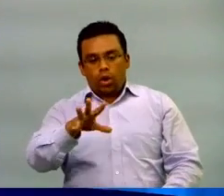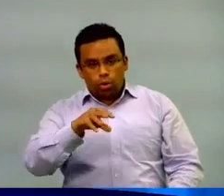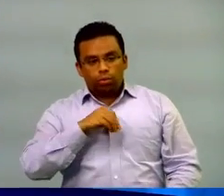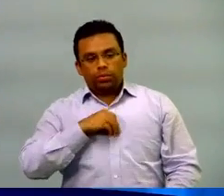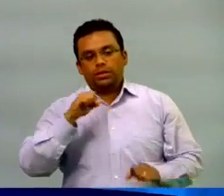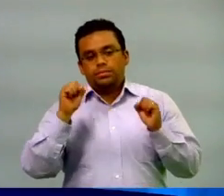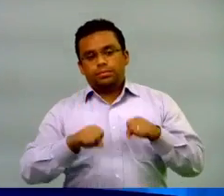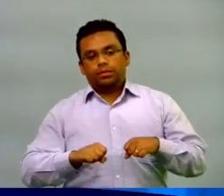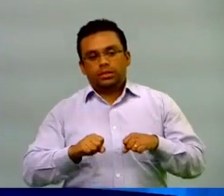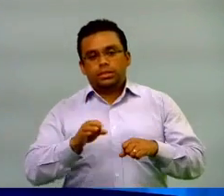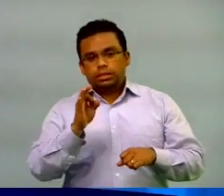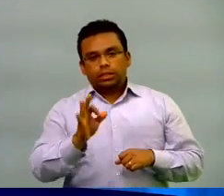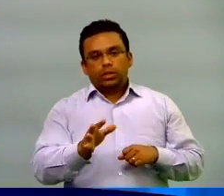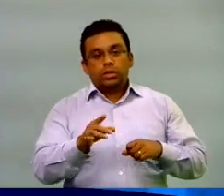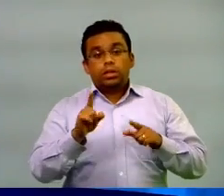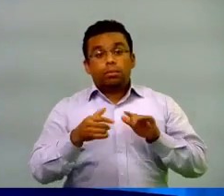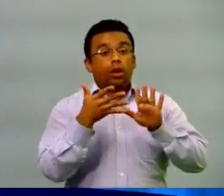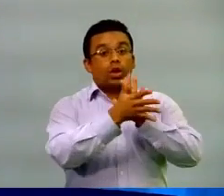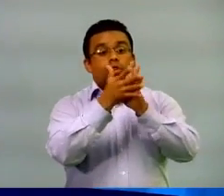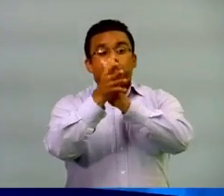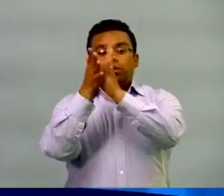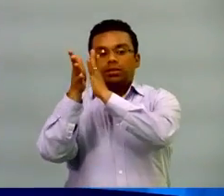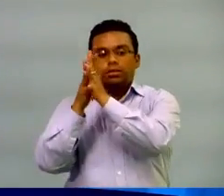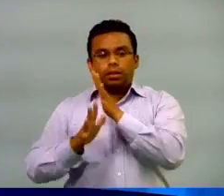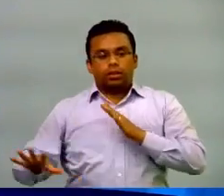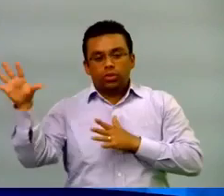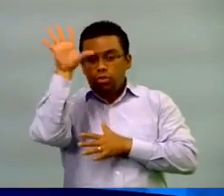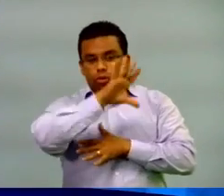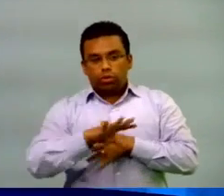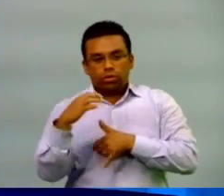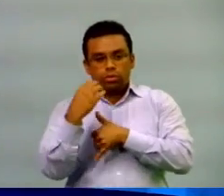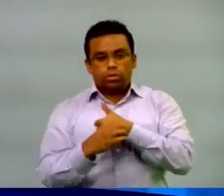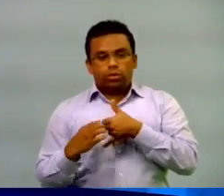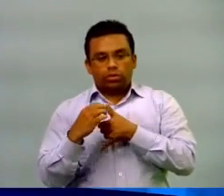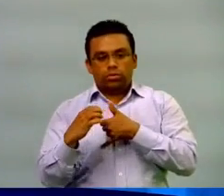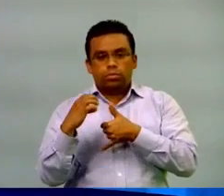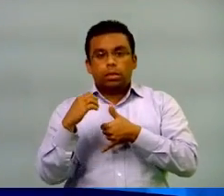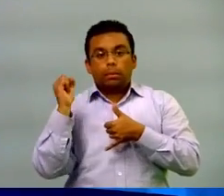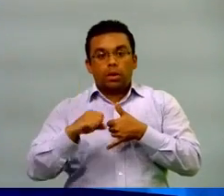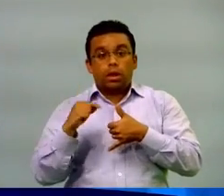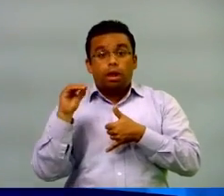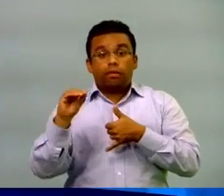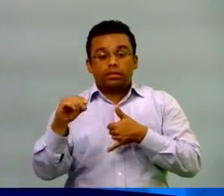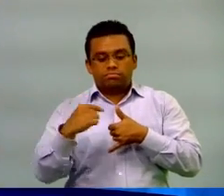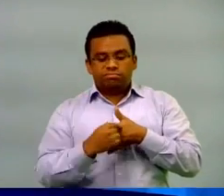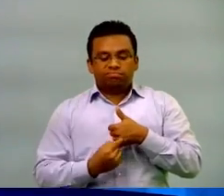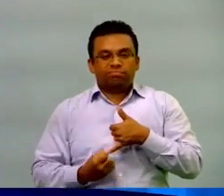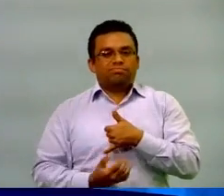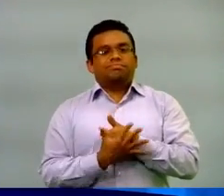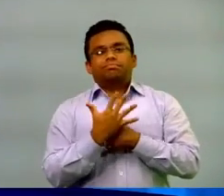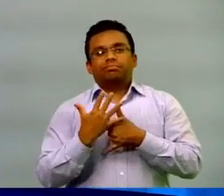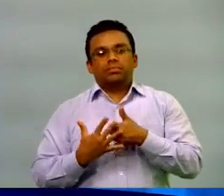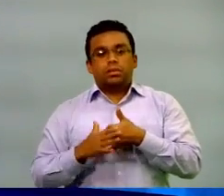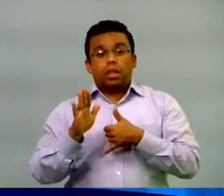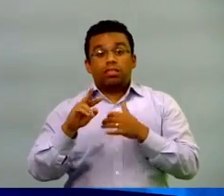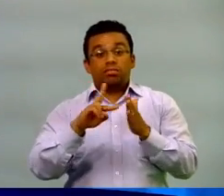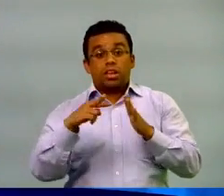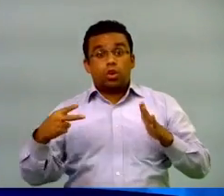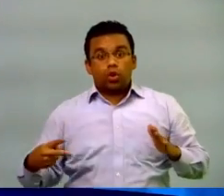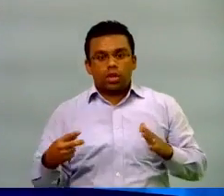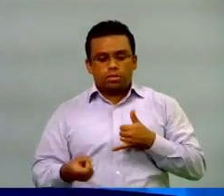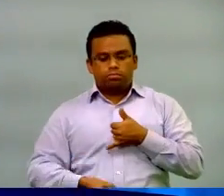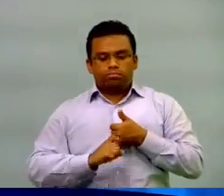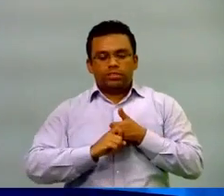y poder contarle a todo el país lo que se está haciendo en torno a cómo la tecnología está transformando